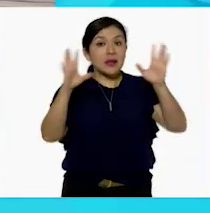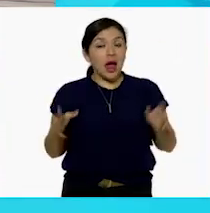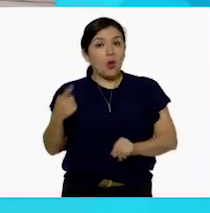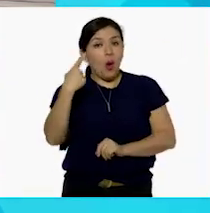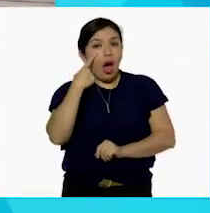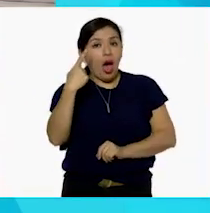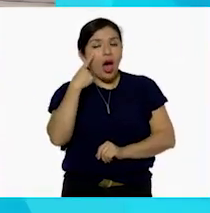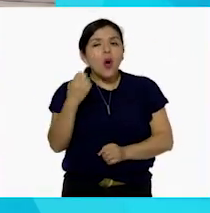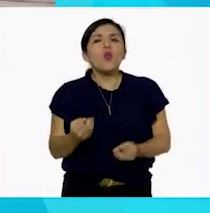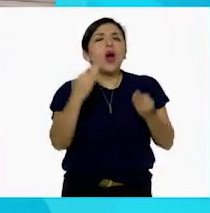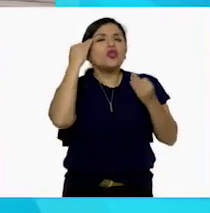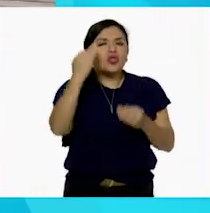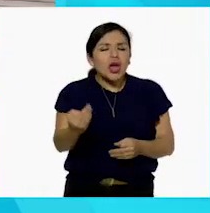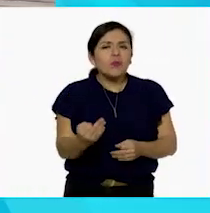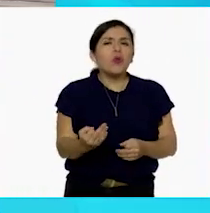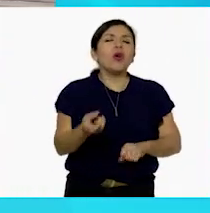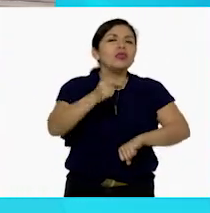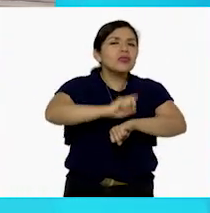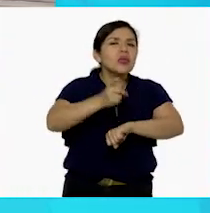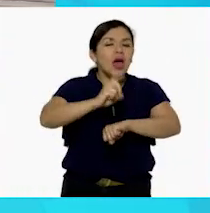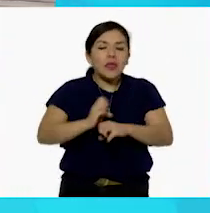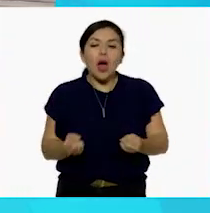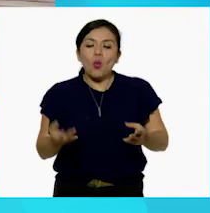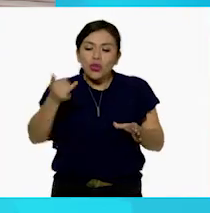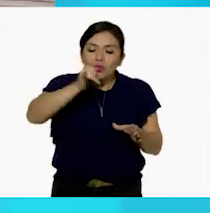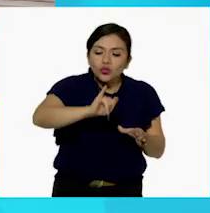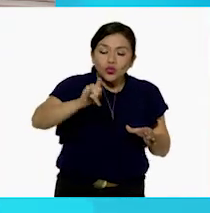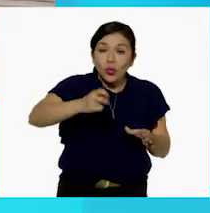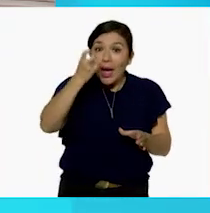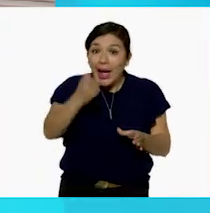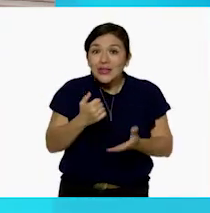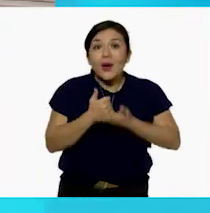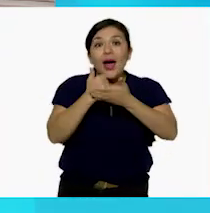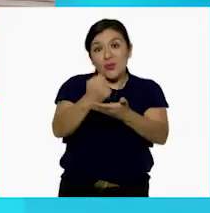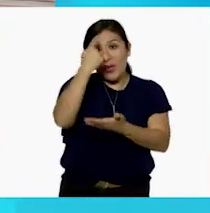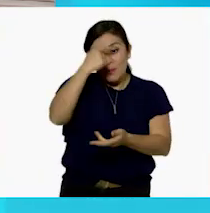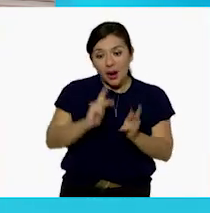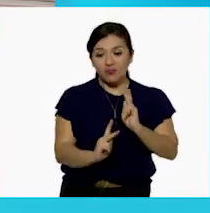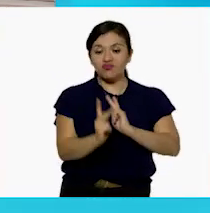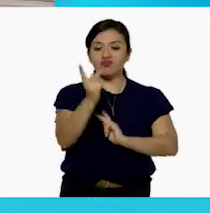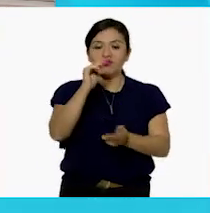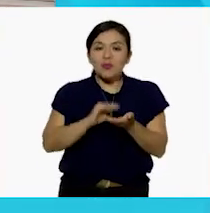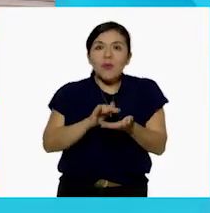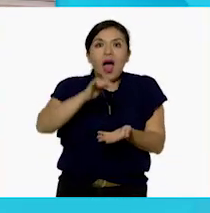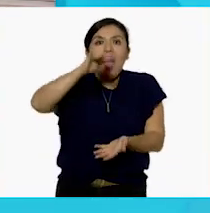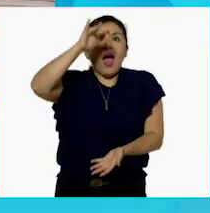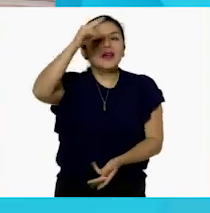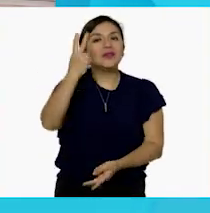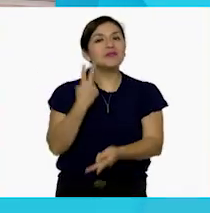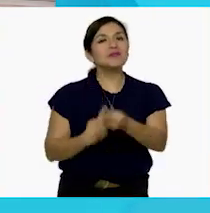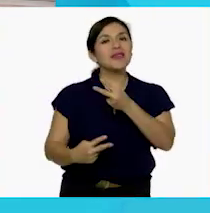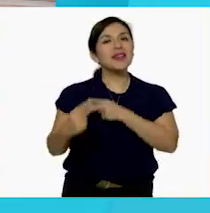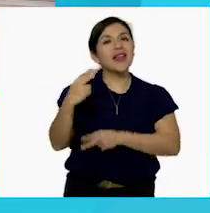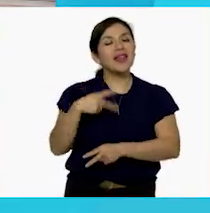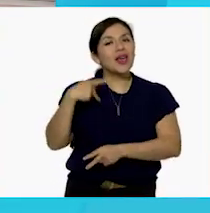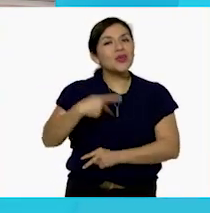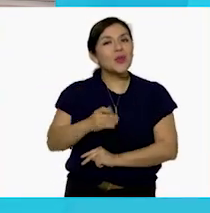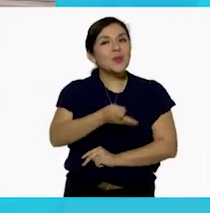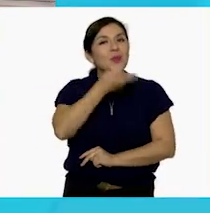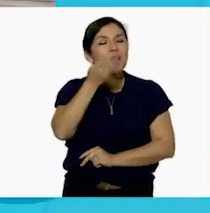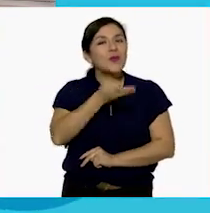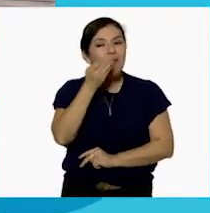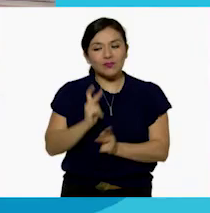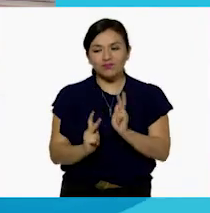tanto tiempo? Pues de esto dependerá el tamaño y la profundidad que tenga en su